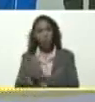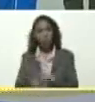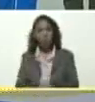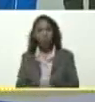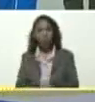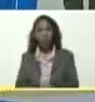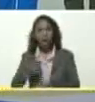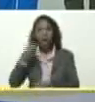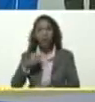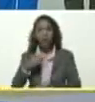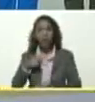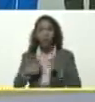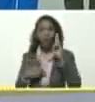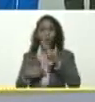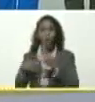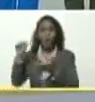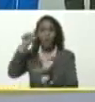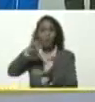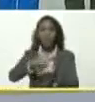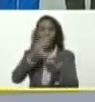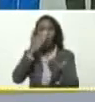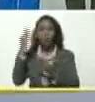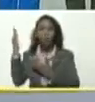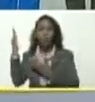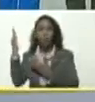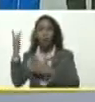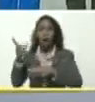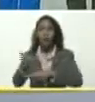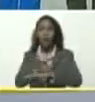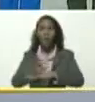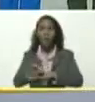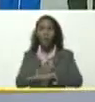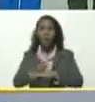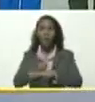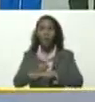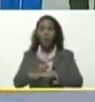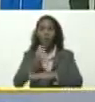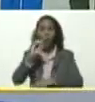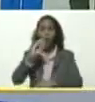a quien veo en el centro es al gobernador Omar Prieto.